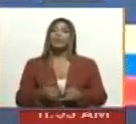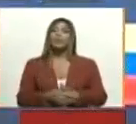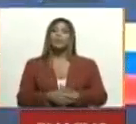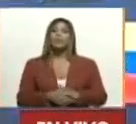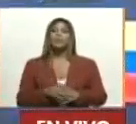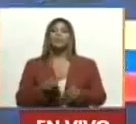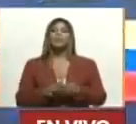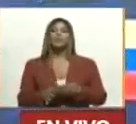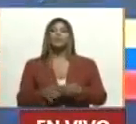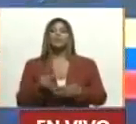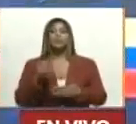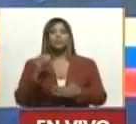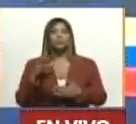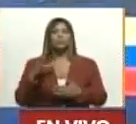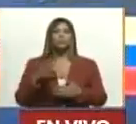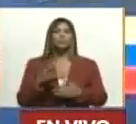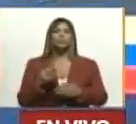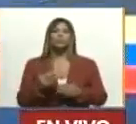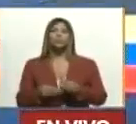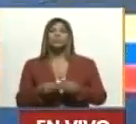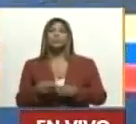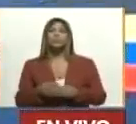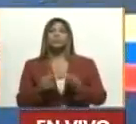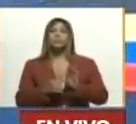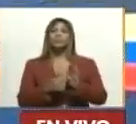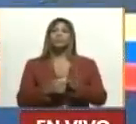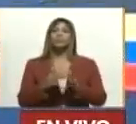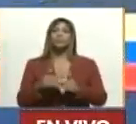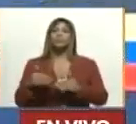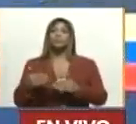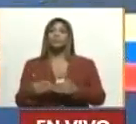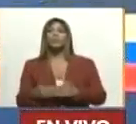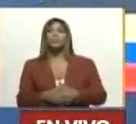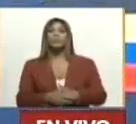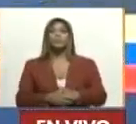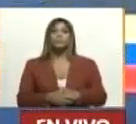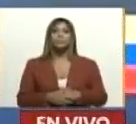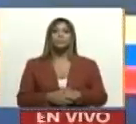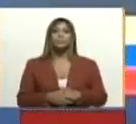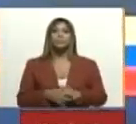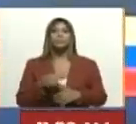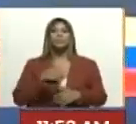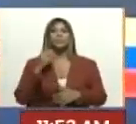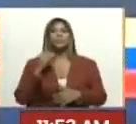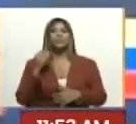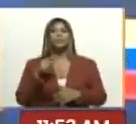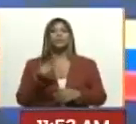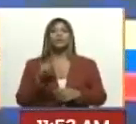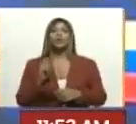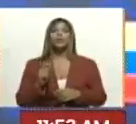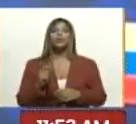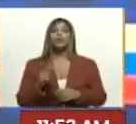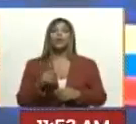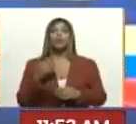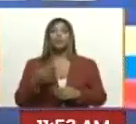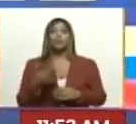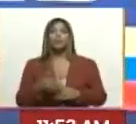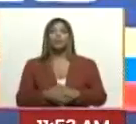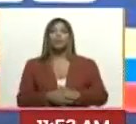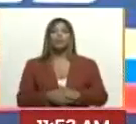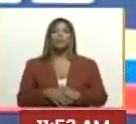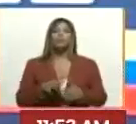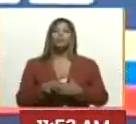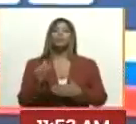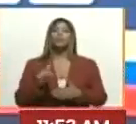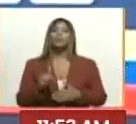tiene mucha capacidad, mucho potencial de proyectarse fuera de este recinto. Yo pienso que esa es la tarea fundamental en este momento, a partir